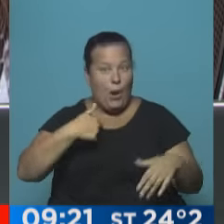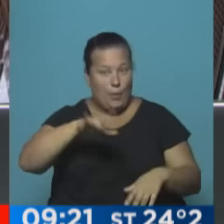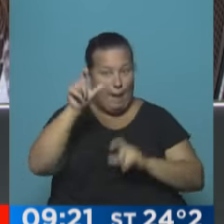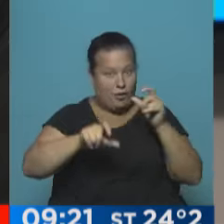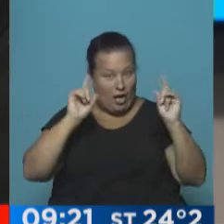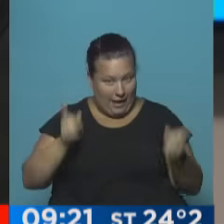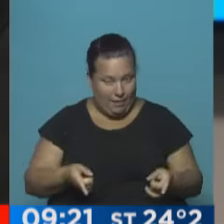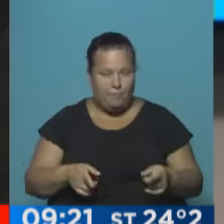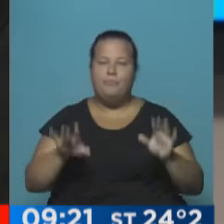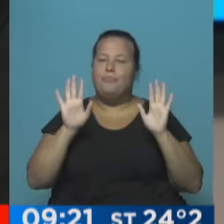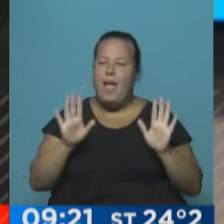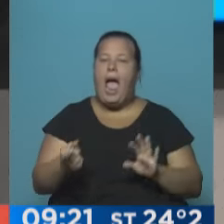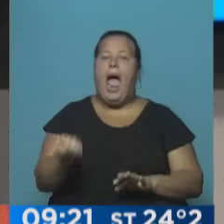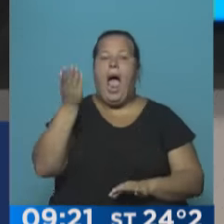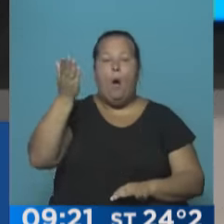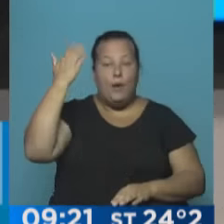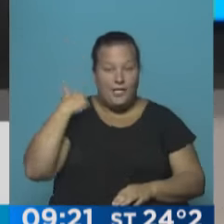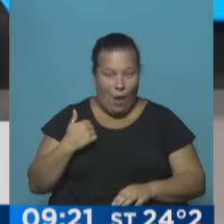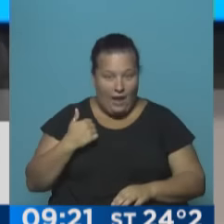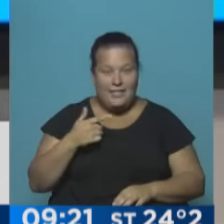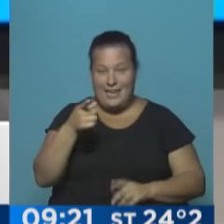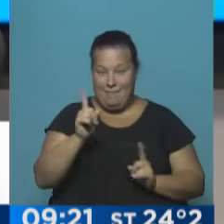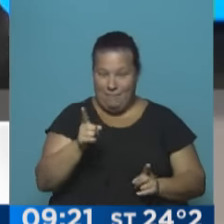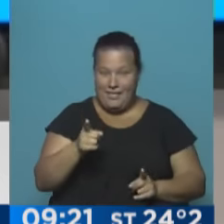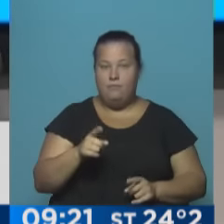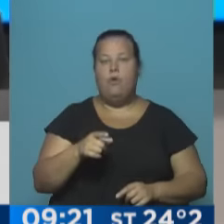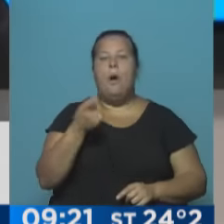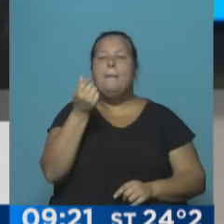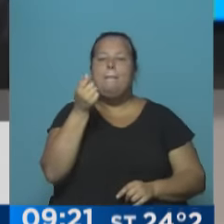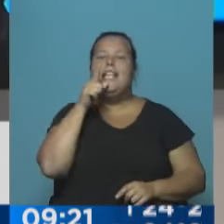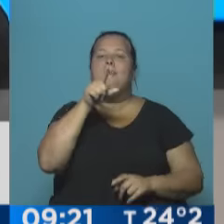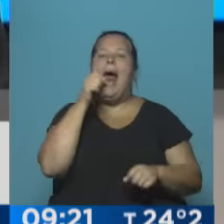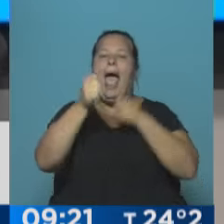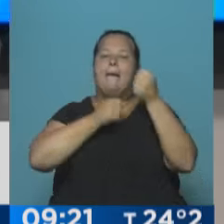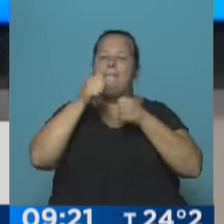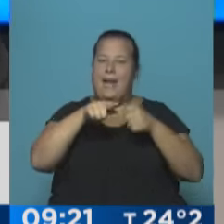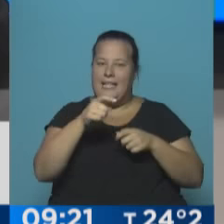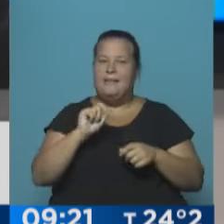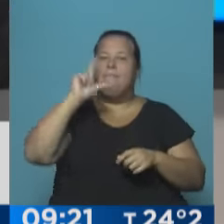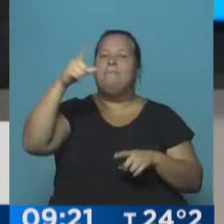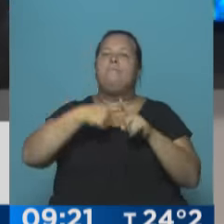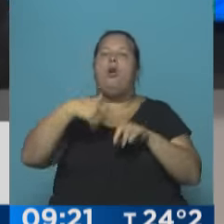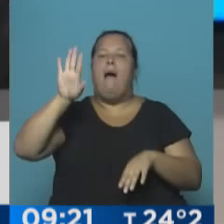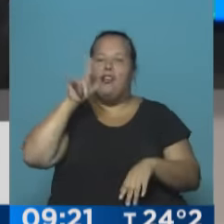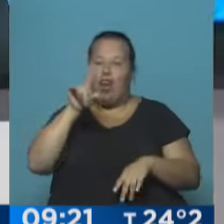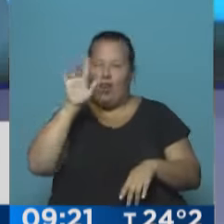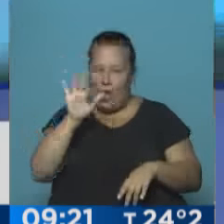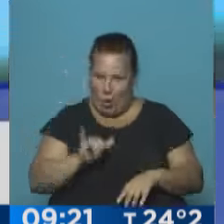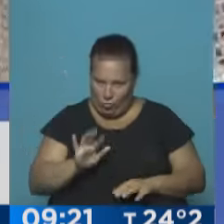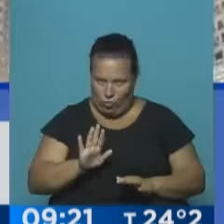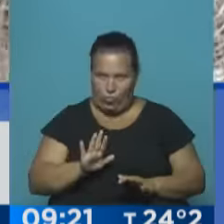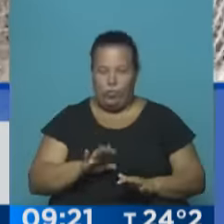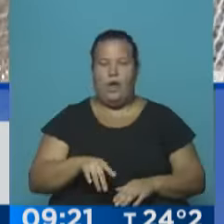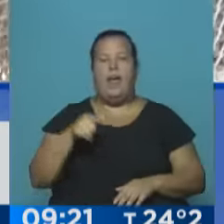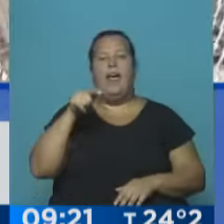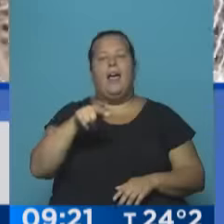los usuarios a ver lo que aumentó ayer justamente como vos decís es el precio a las distribuidoras es el precio mayorista de la electricidad bien Sí